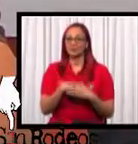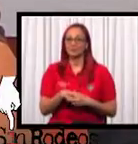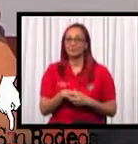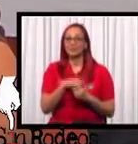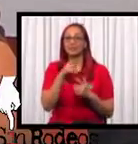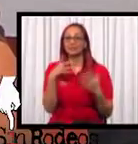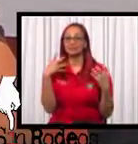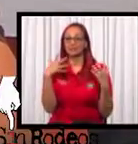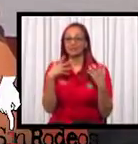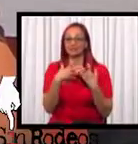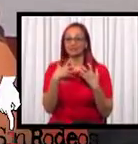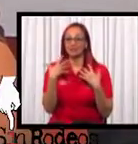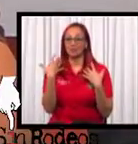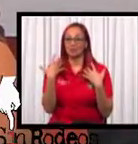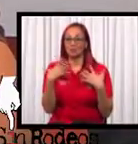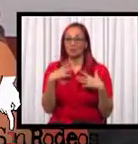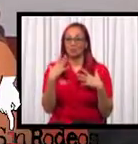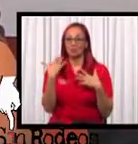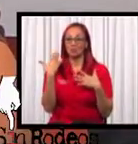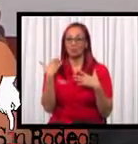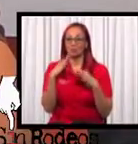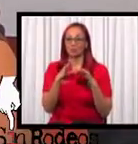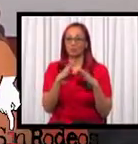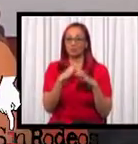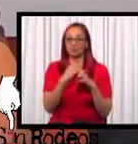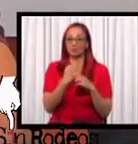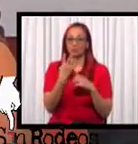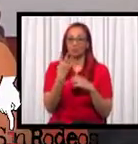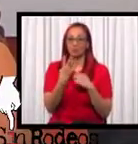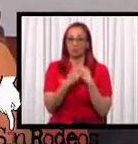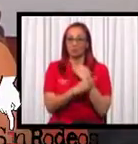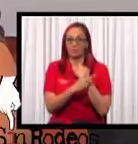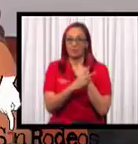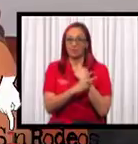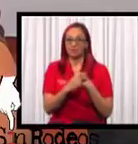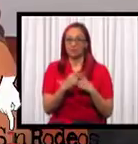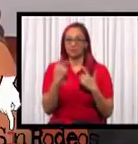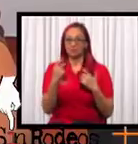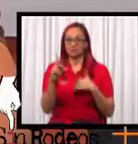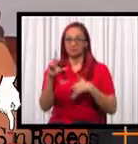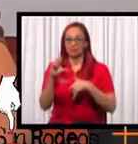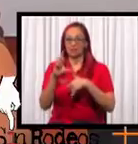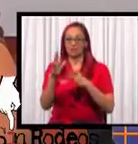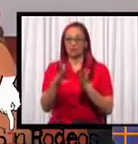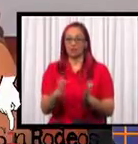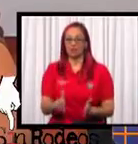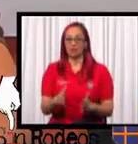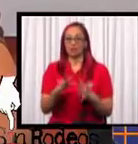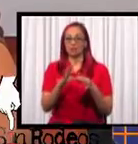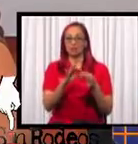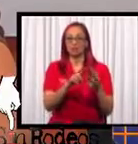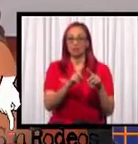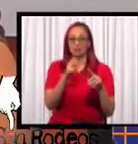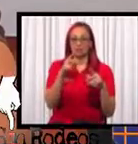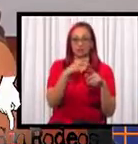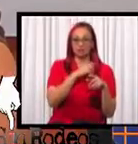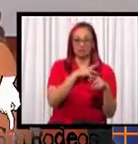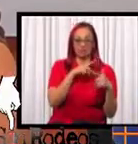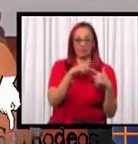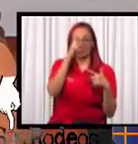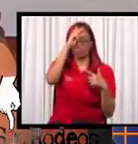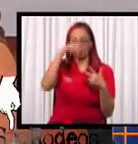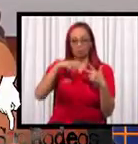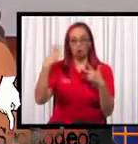fue una adhesión que hicieron cuatro países latinoamericanos, entre ellos está Chile, Perú, Colombia